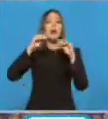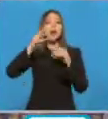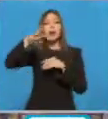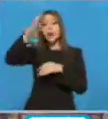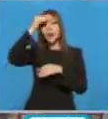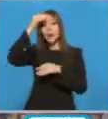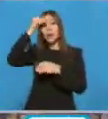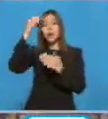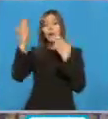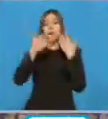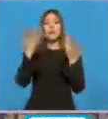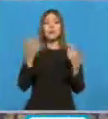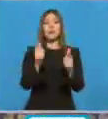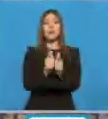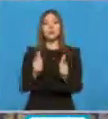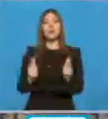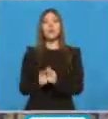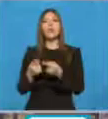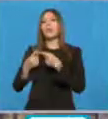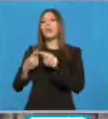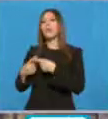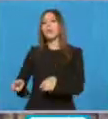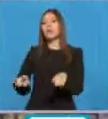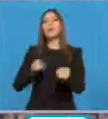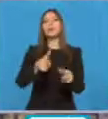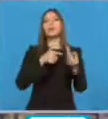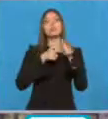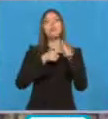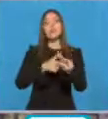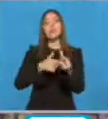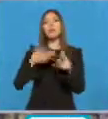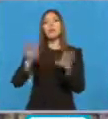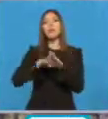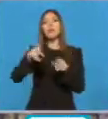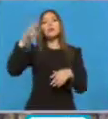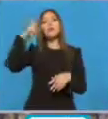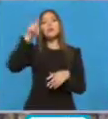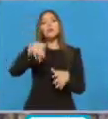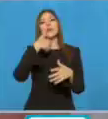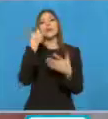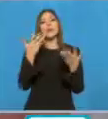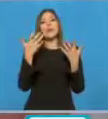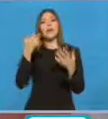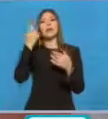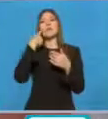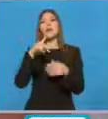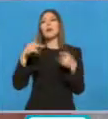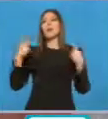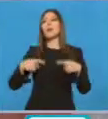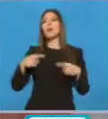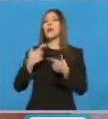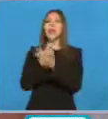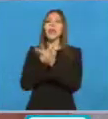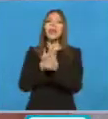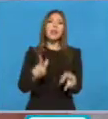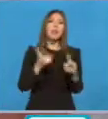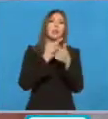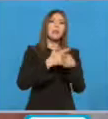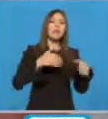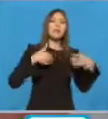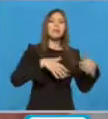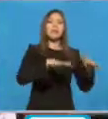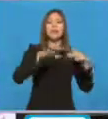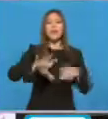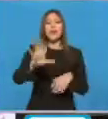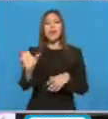sea, hombre. hizo un grupo diferente donde podía continuar con todos estos sueños que él tenía de liberar a la gente, no solamente de algo